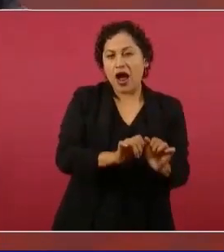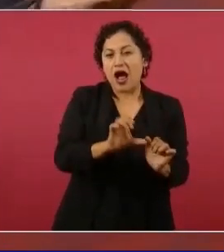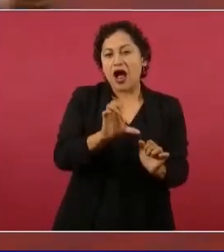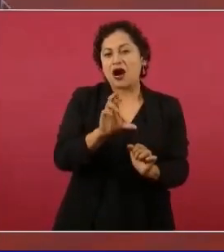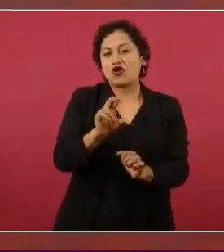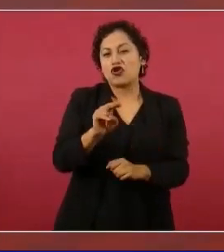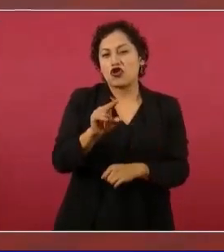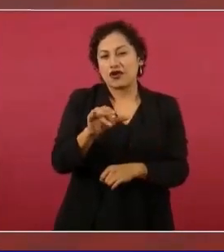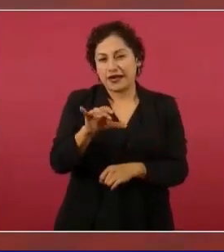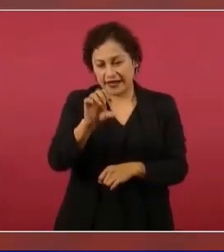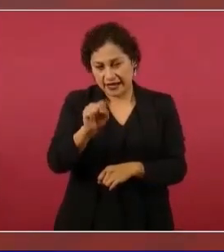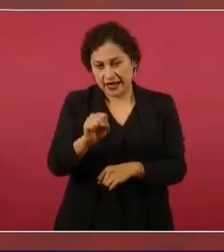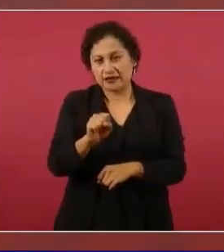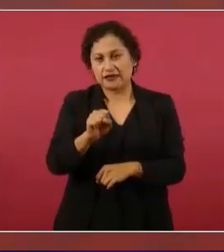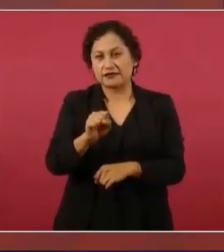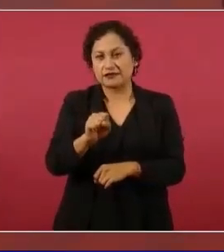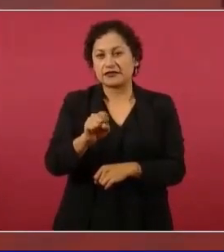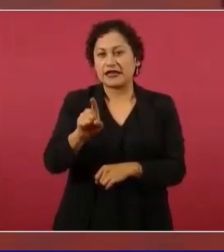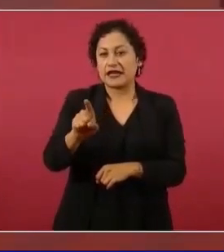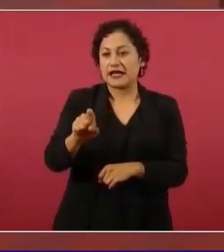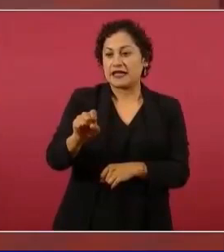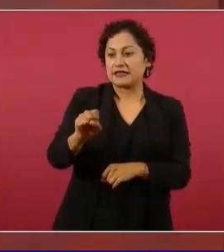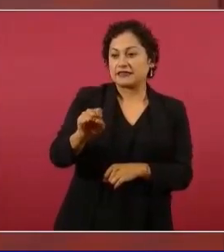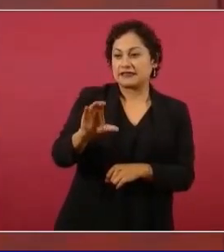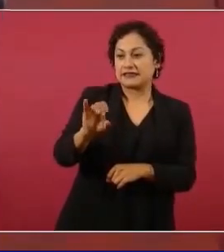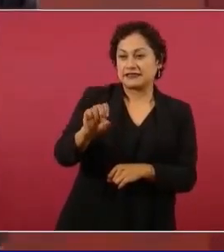les filtraba información el CISEN